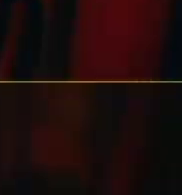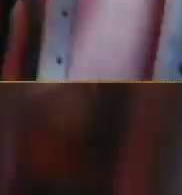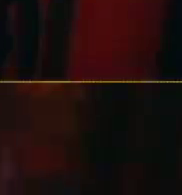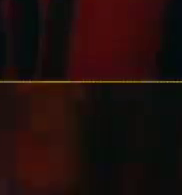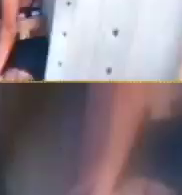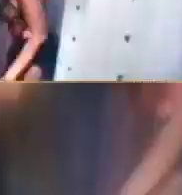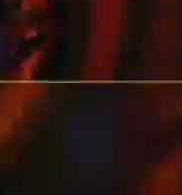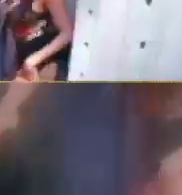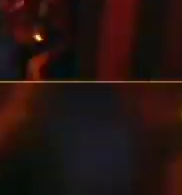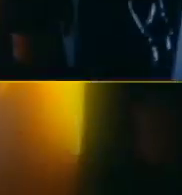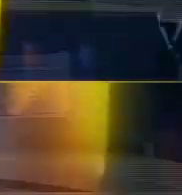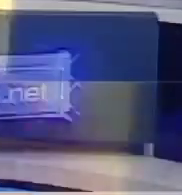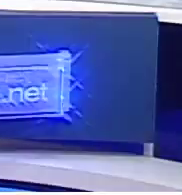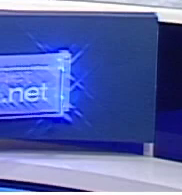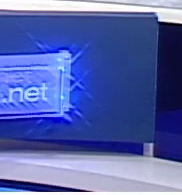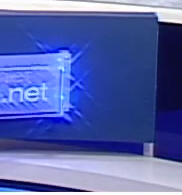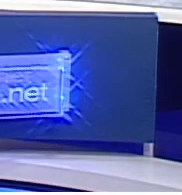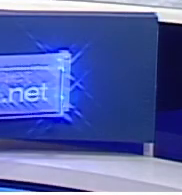Colombiano.